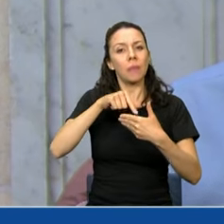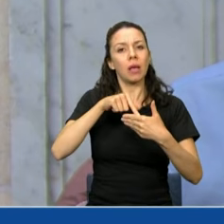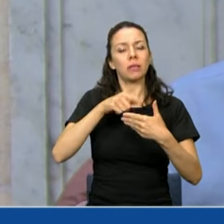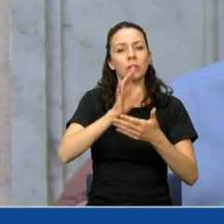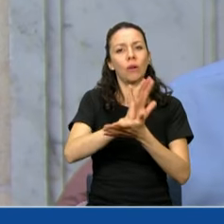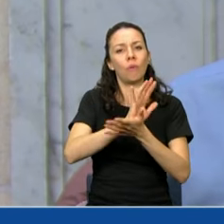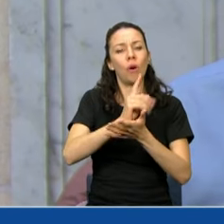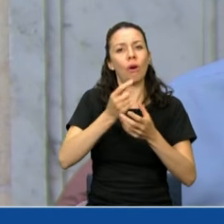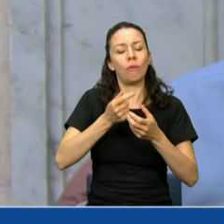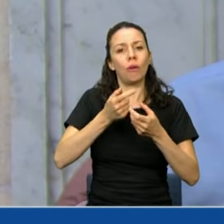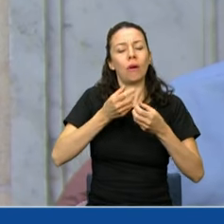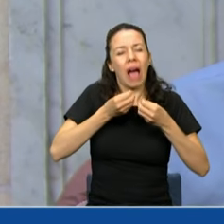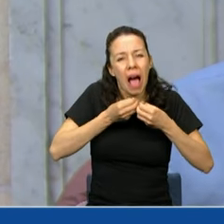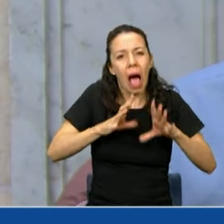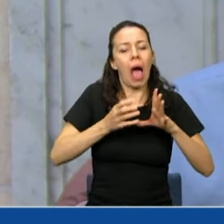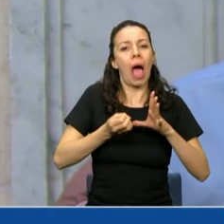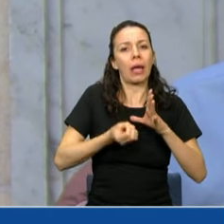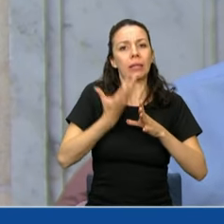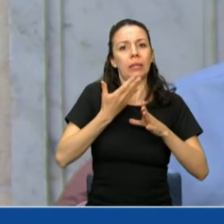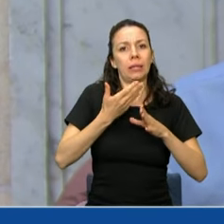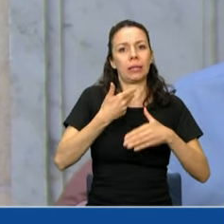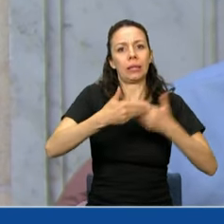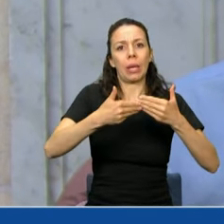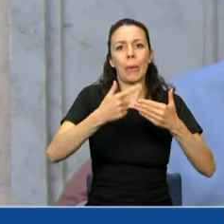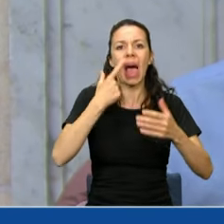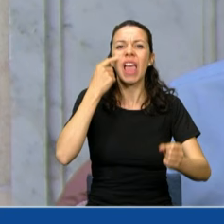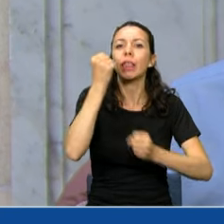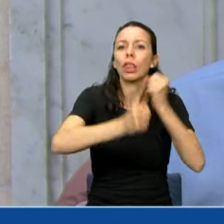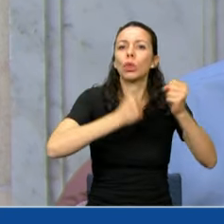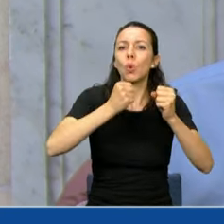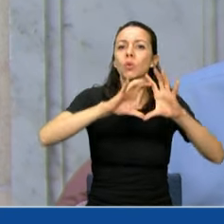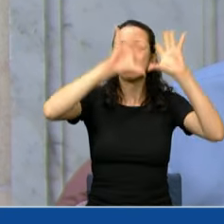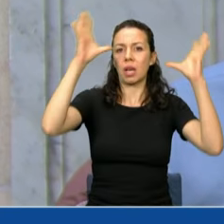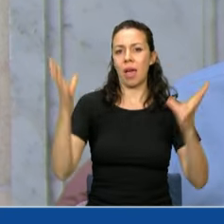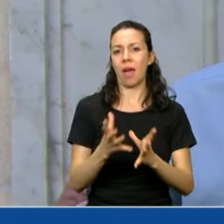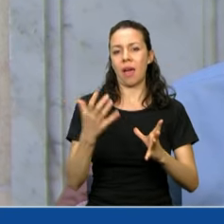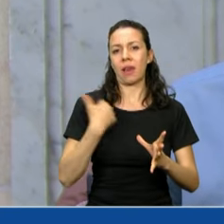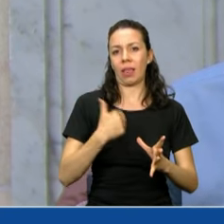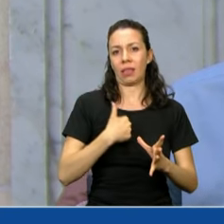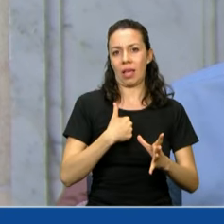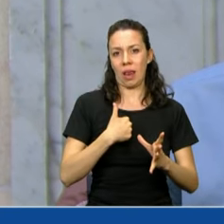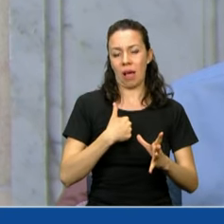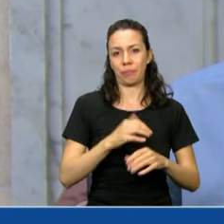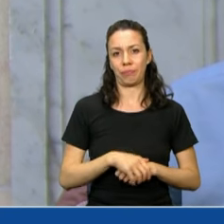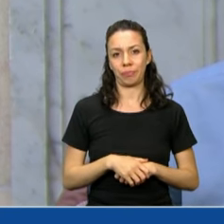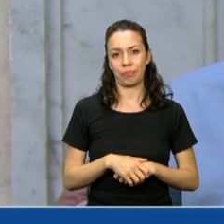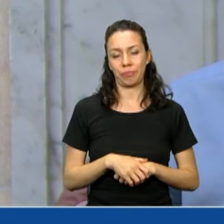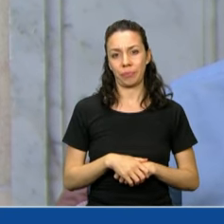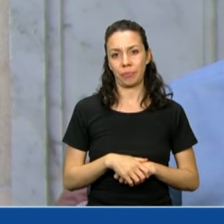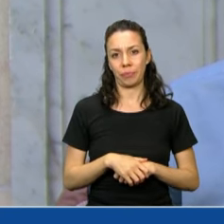esar toda la industria a nivel nacional y cuando